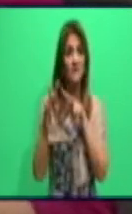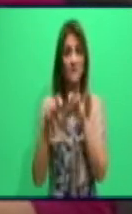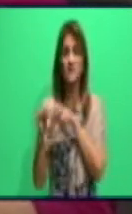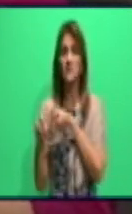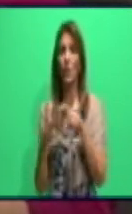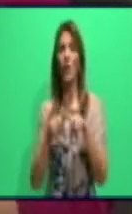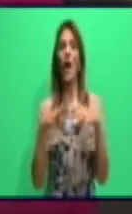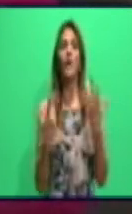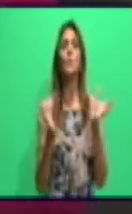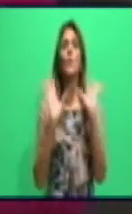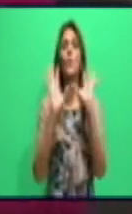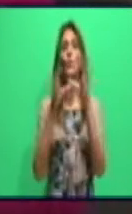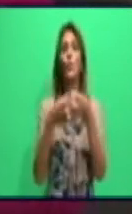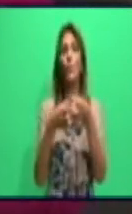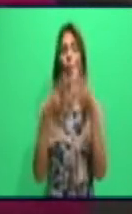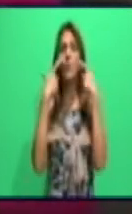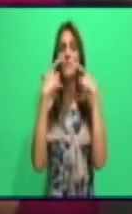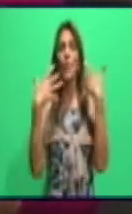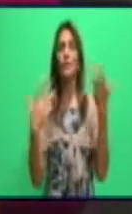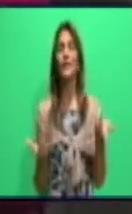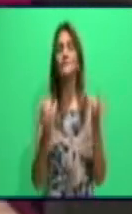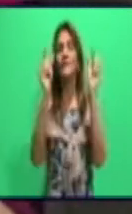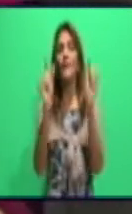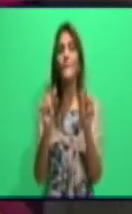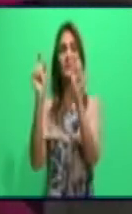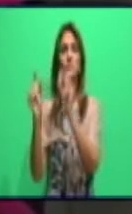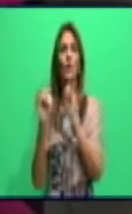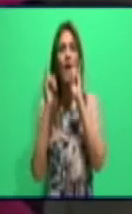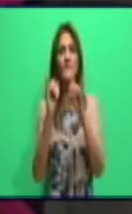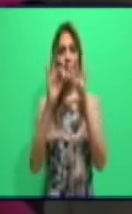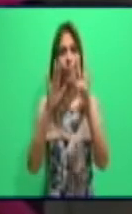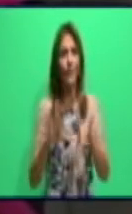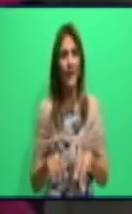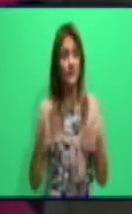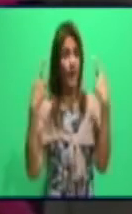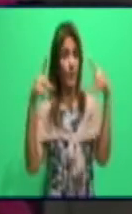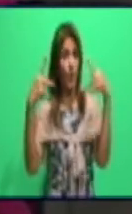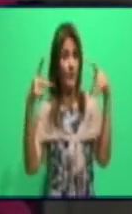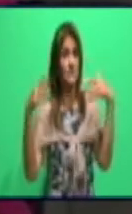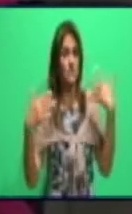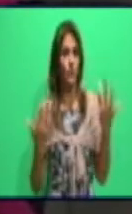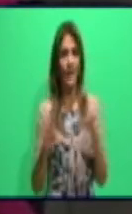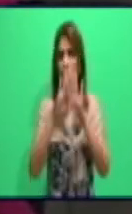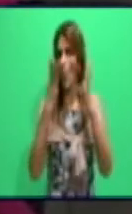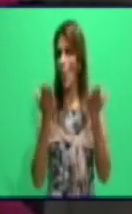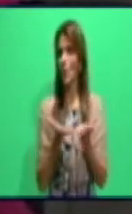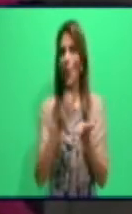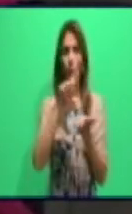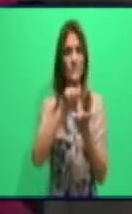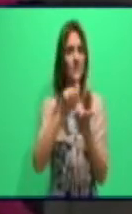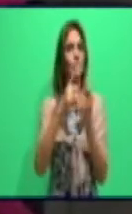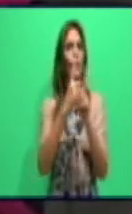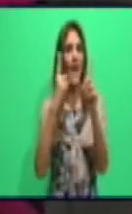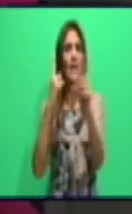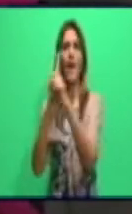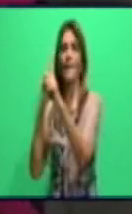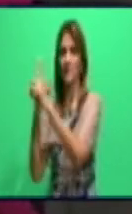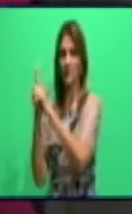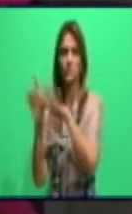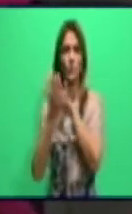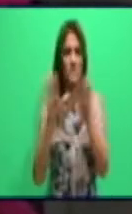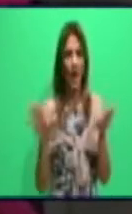importante de informáticos. Se informatizaron todos los centros de aislamiento que muchos cuando esto comenzó